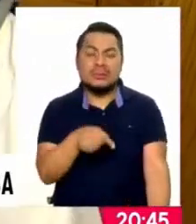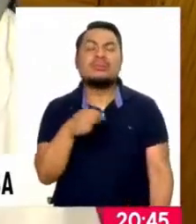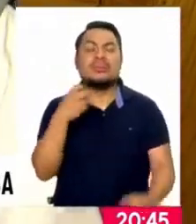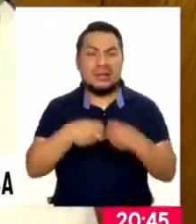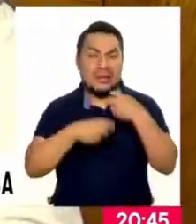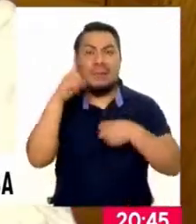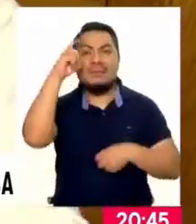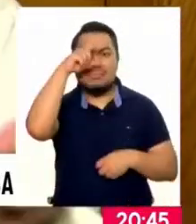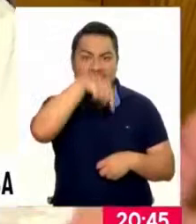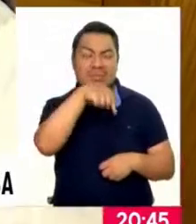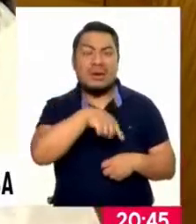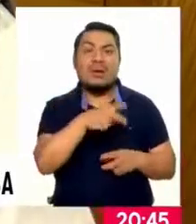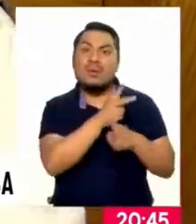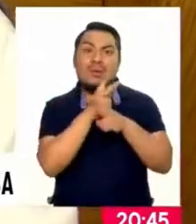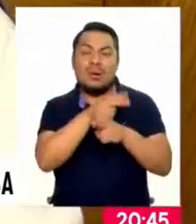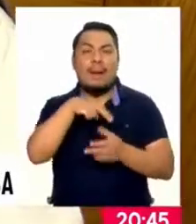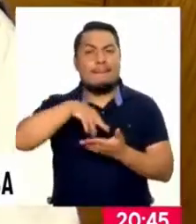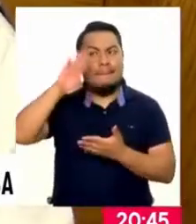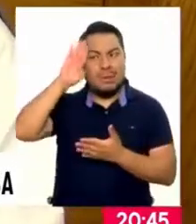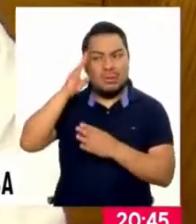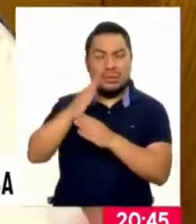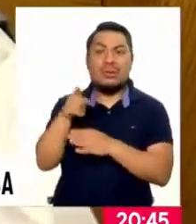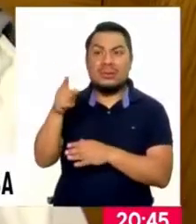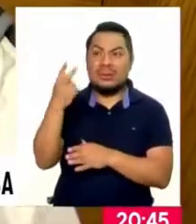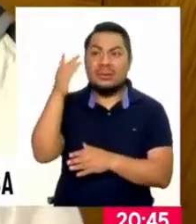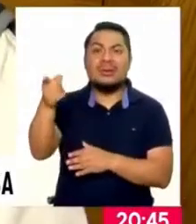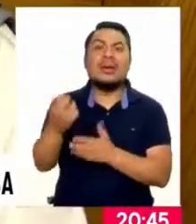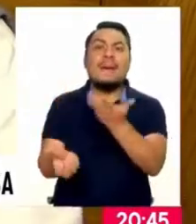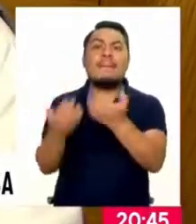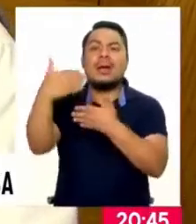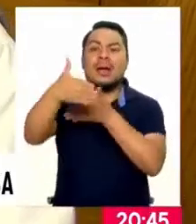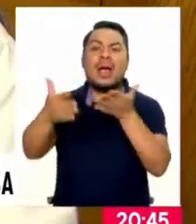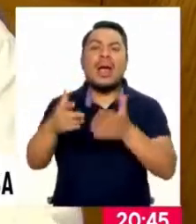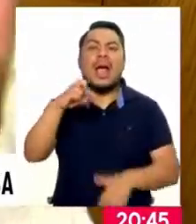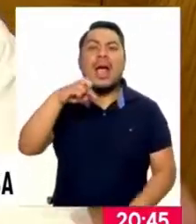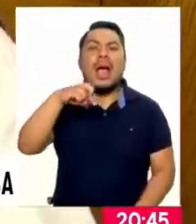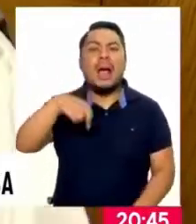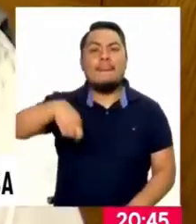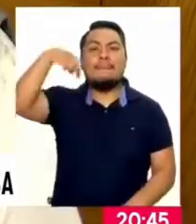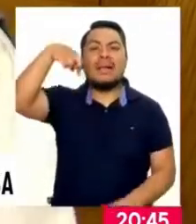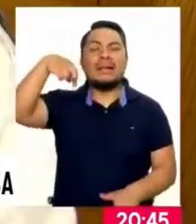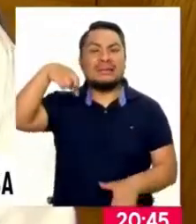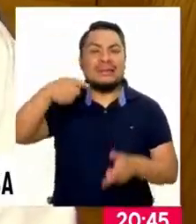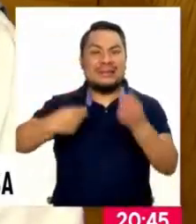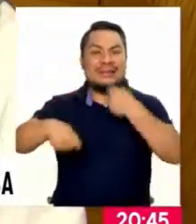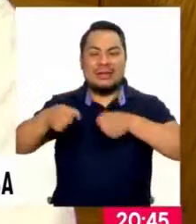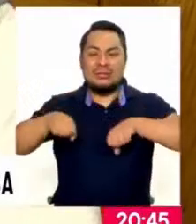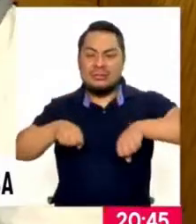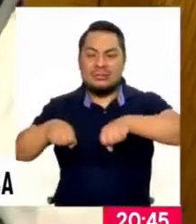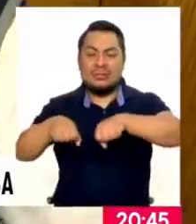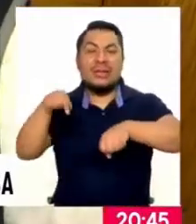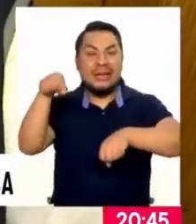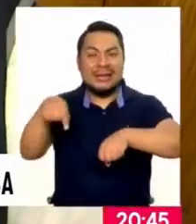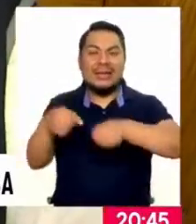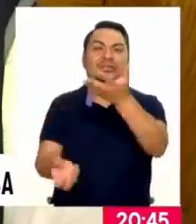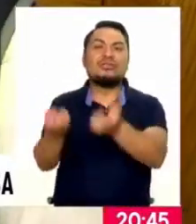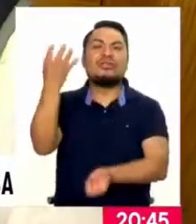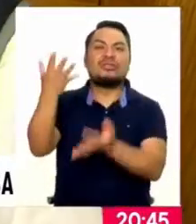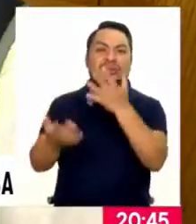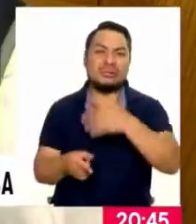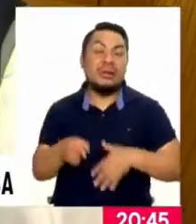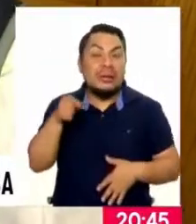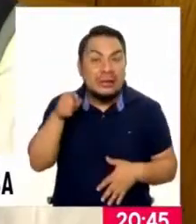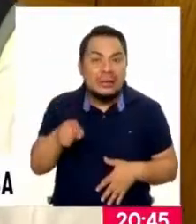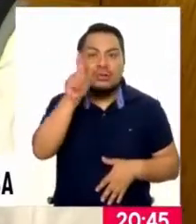situación crítica de alerta sabemos por ejemplo que acaban de incendiar Plaza Vea ahí Ha fallecido otra persona estas situaciones